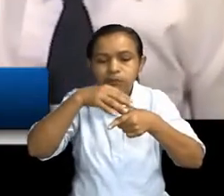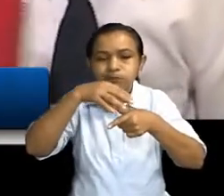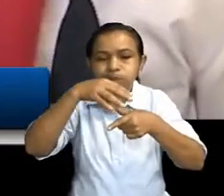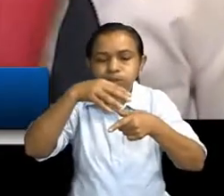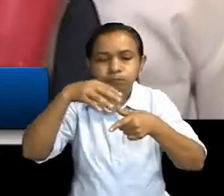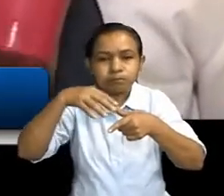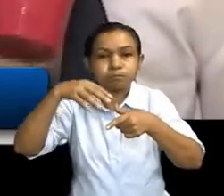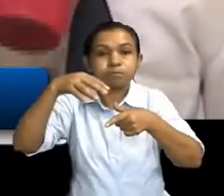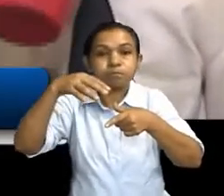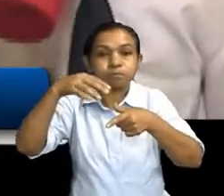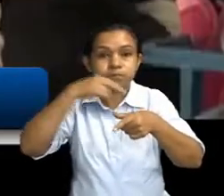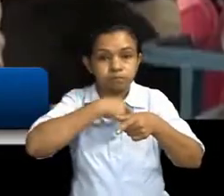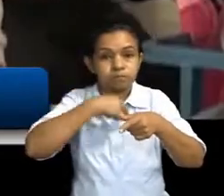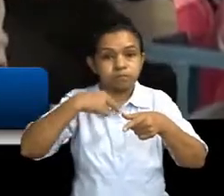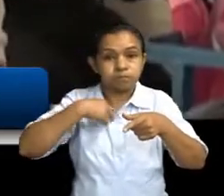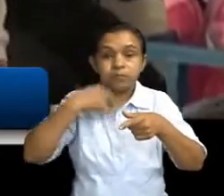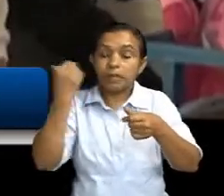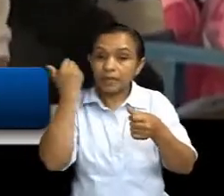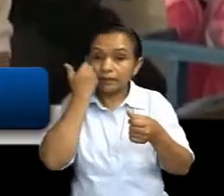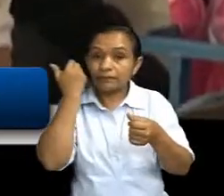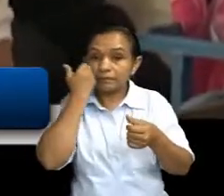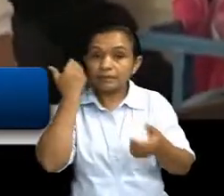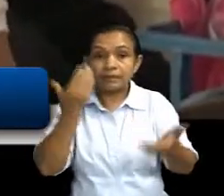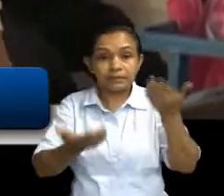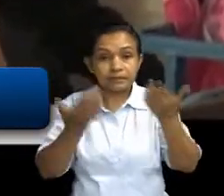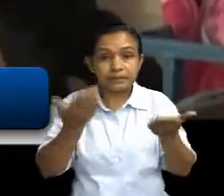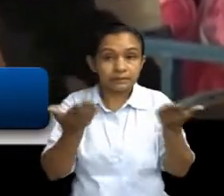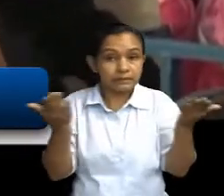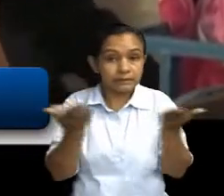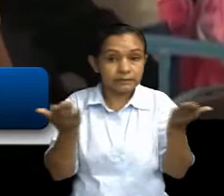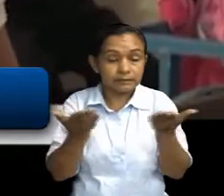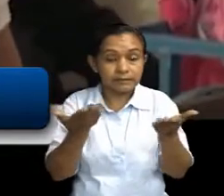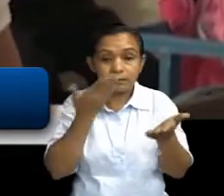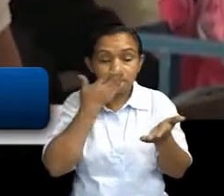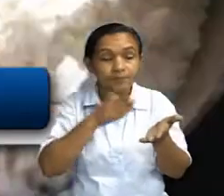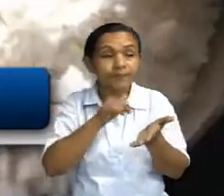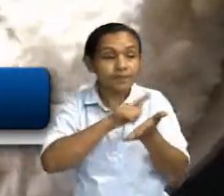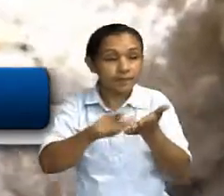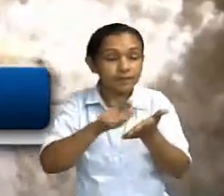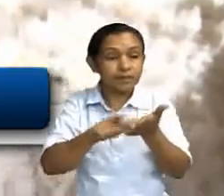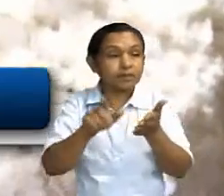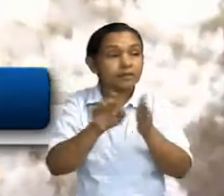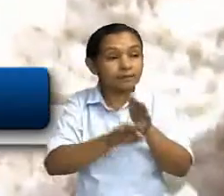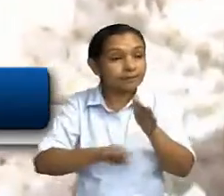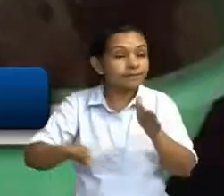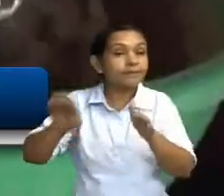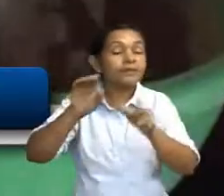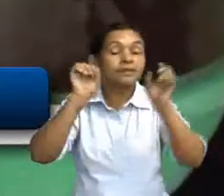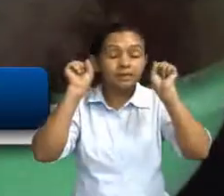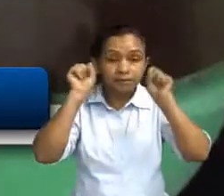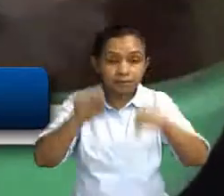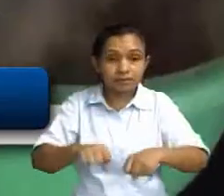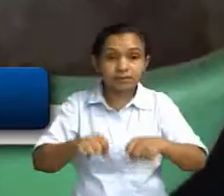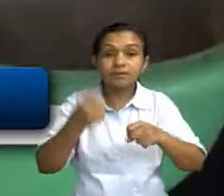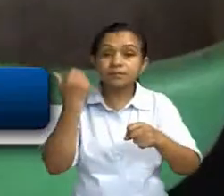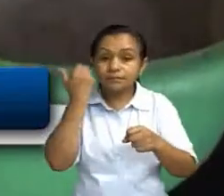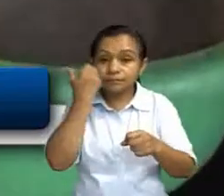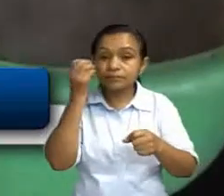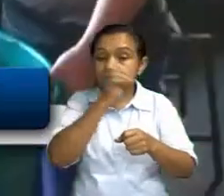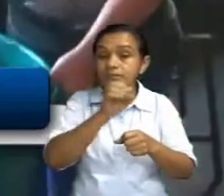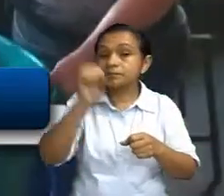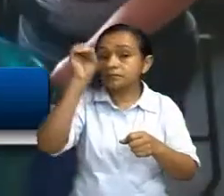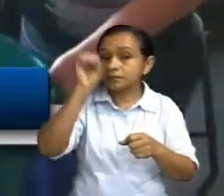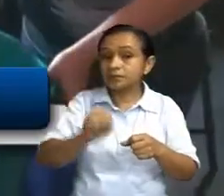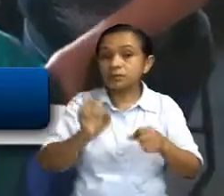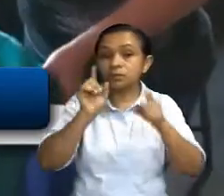y que finalmente va a producir la enfermedad. O sea, la única causa no es la mala higiene, pero sí es la más en su mayoría en cuanto a porcentaje. Pero hay que